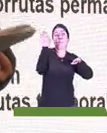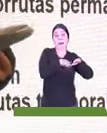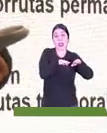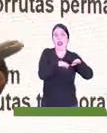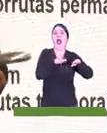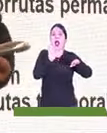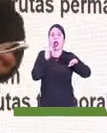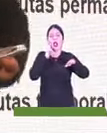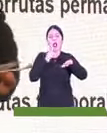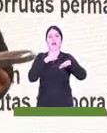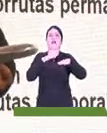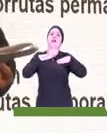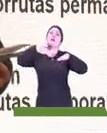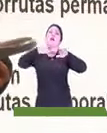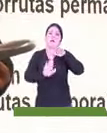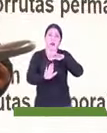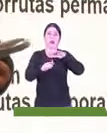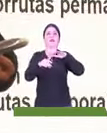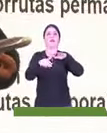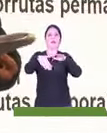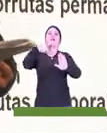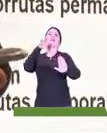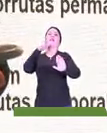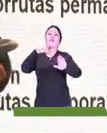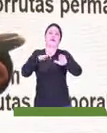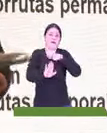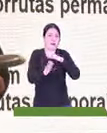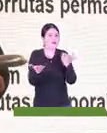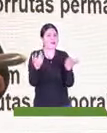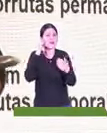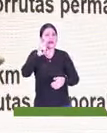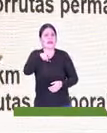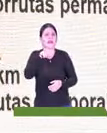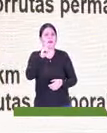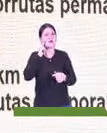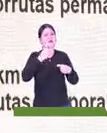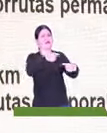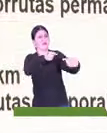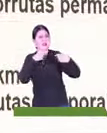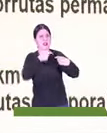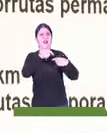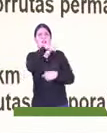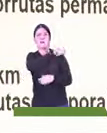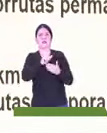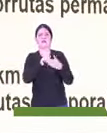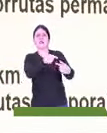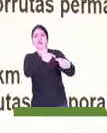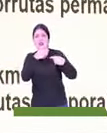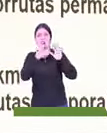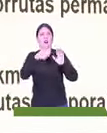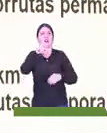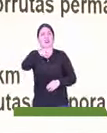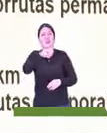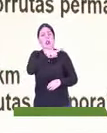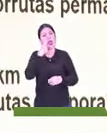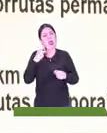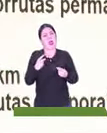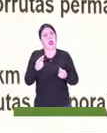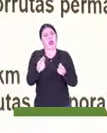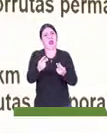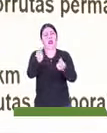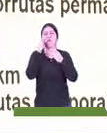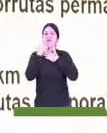Frenamos menos, tenemos que arrancar menos veces otra vez, tenemos que pelear menos con la gente que está alrededor nuestro y eso hace que nos movamos de forma más tranquila.